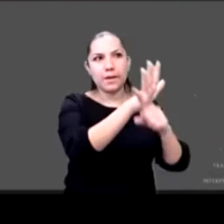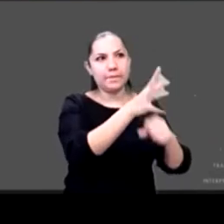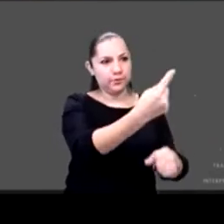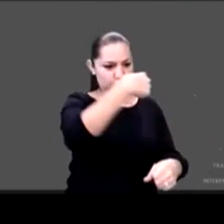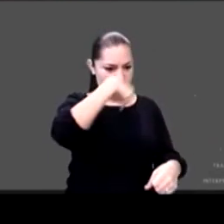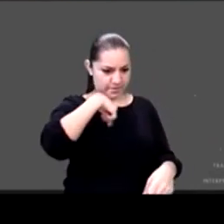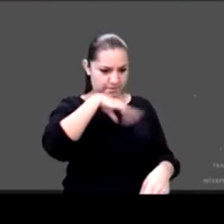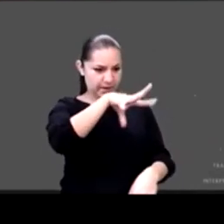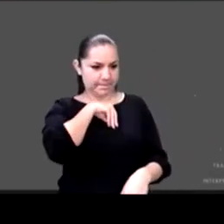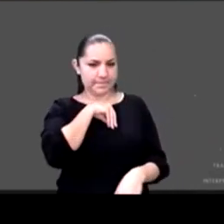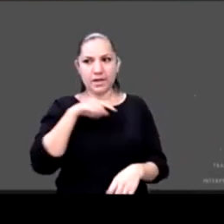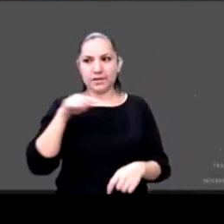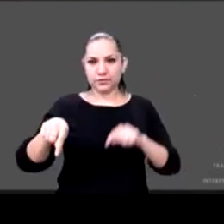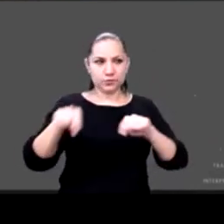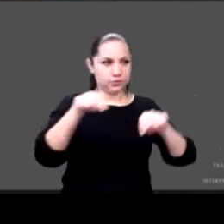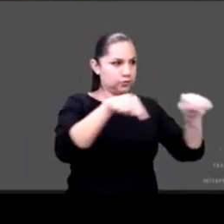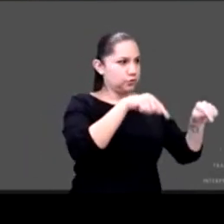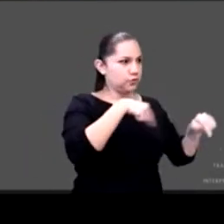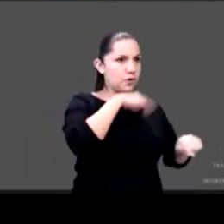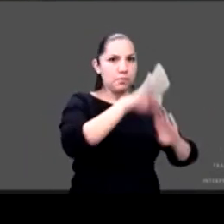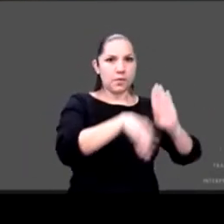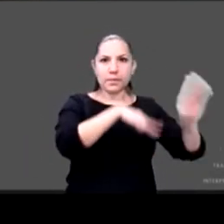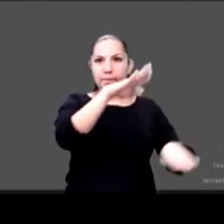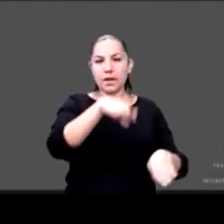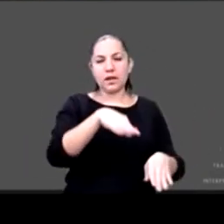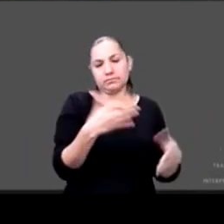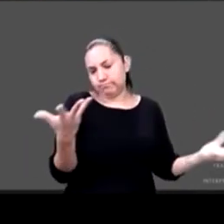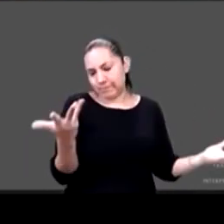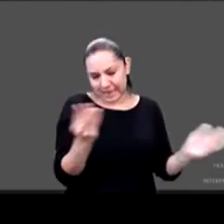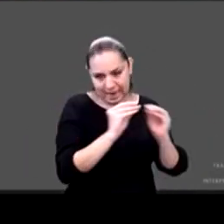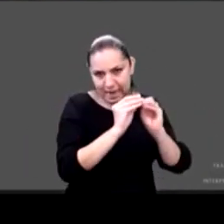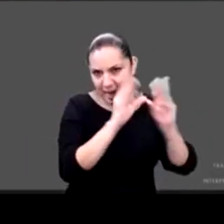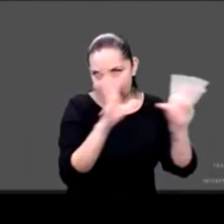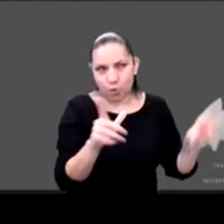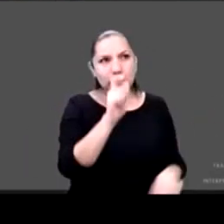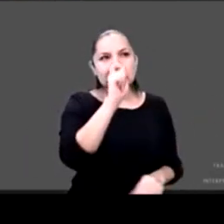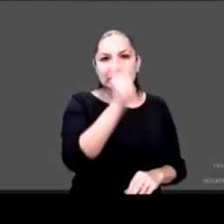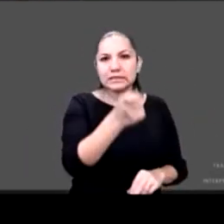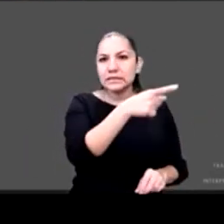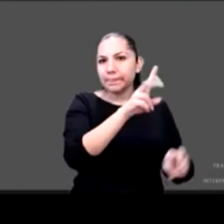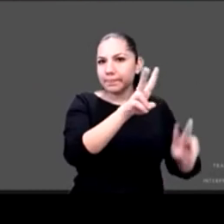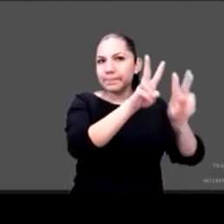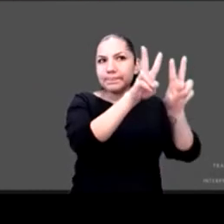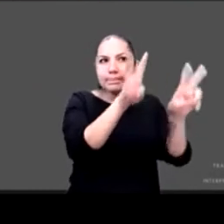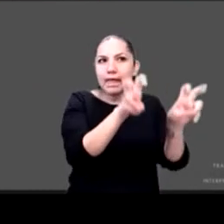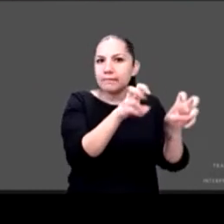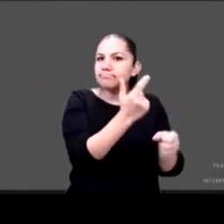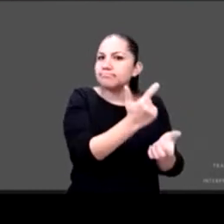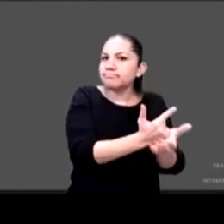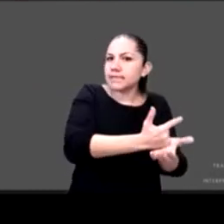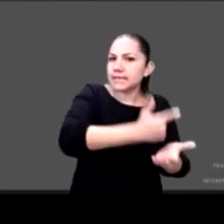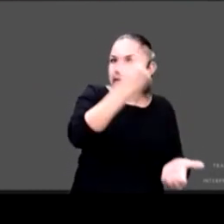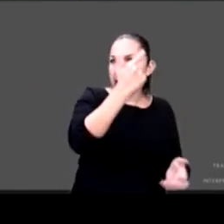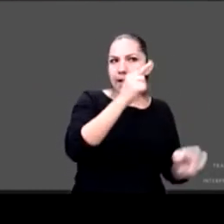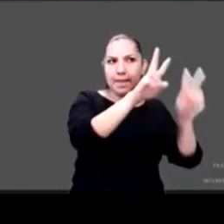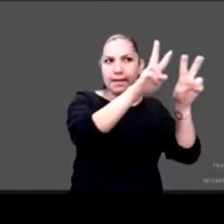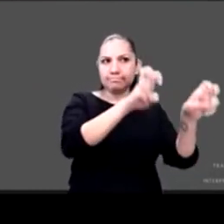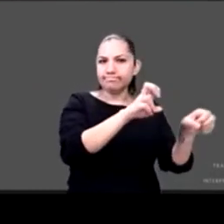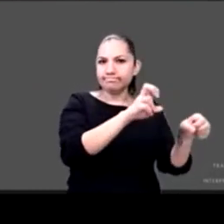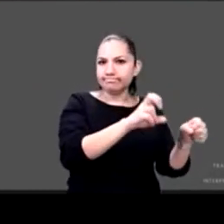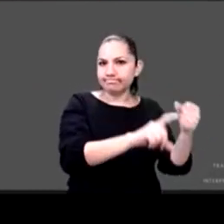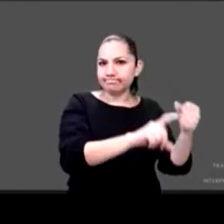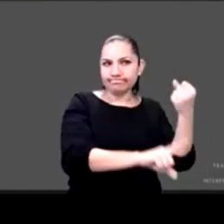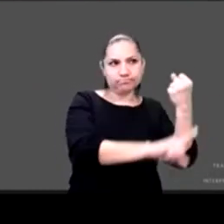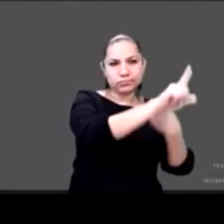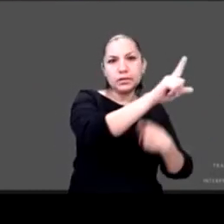Entonces, por supuesto que es una situación grave, por supuesto que hay que tomar medidas de autocuidado, la responsabilidad está en todos, pero siempre cuidando